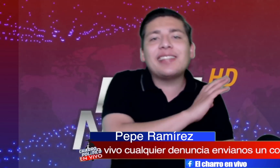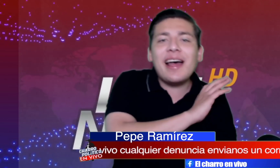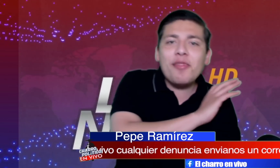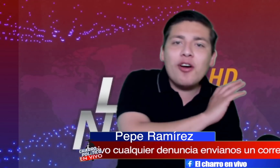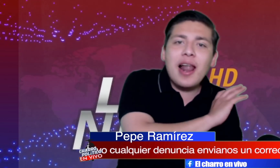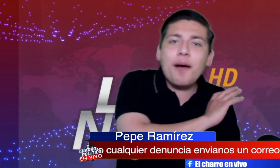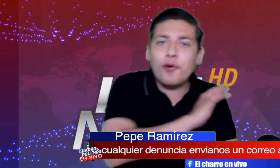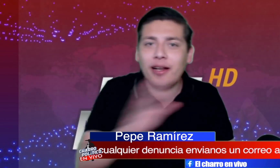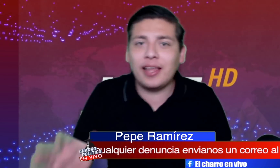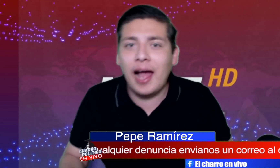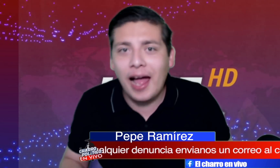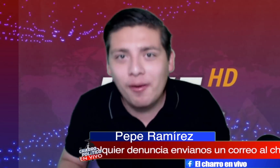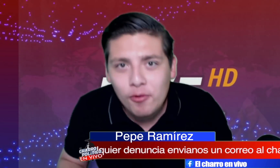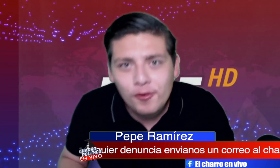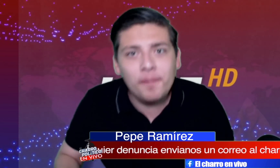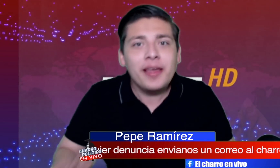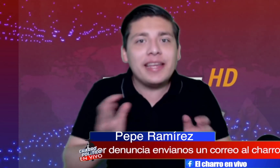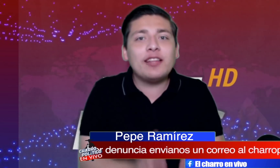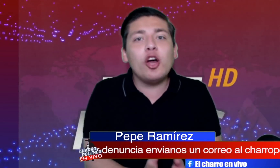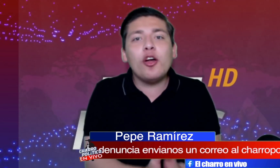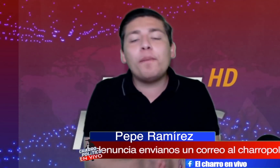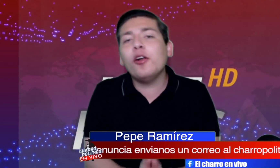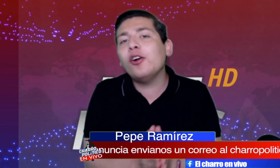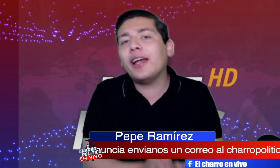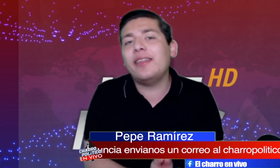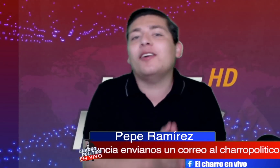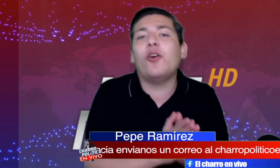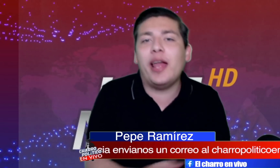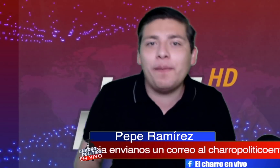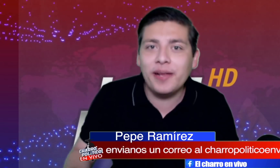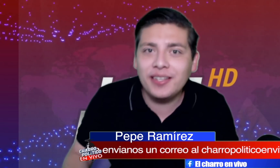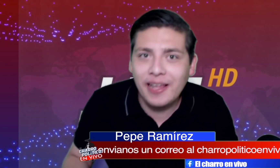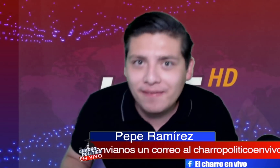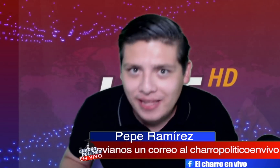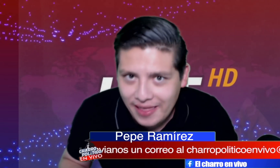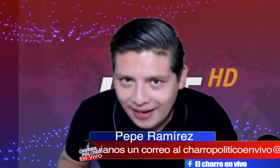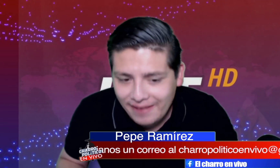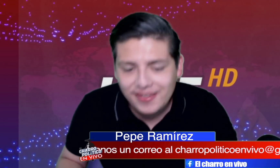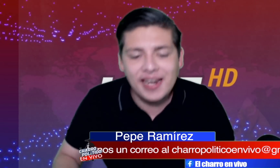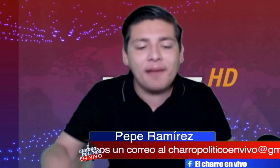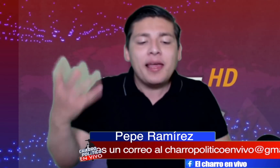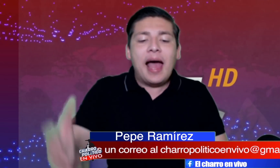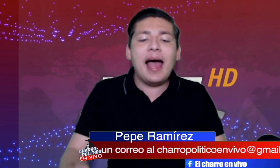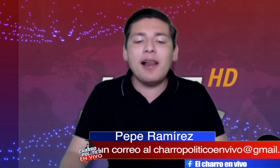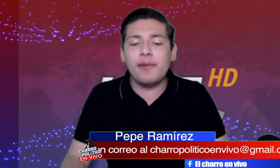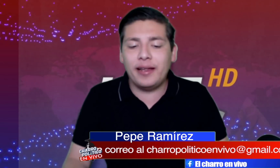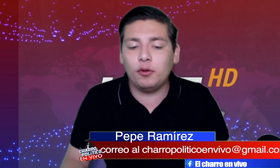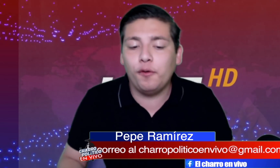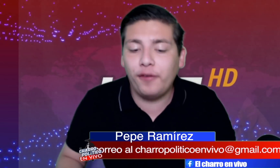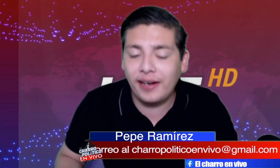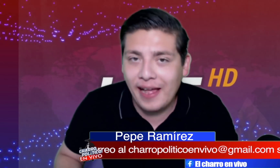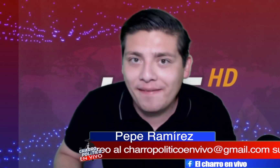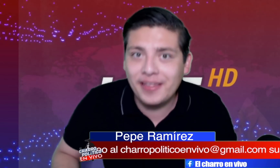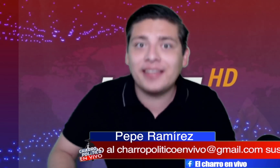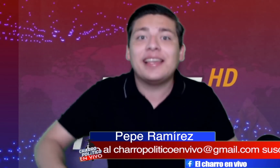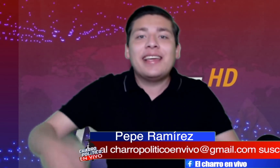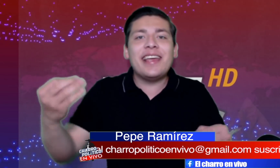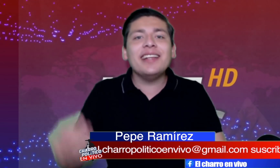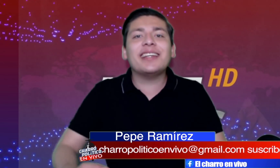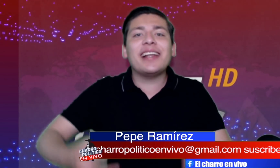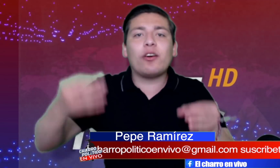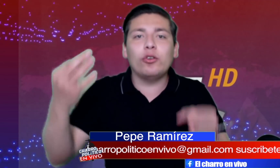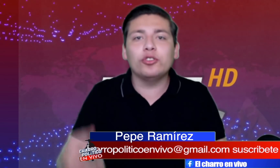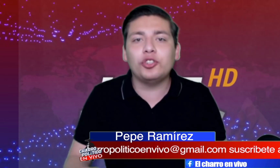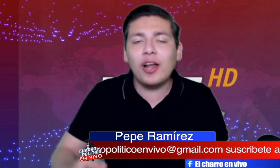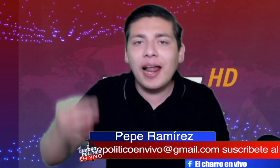le está dando la vuelta al mundo y todo por lo que dijo el presidente de Argentina, Alberto Fernández. Y